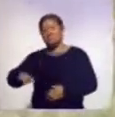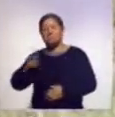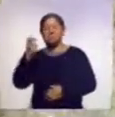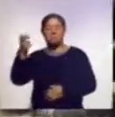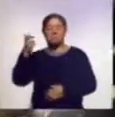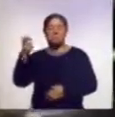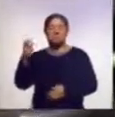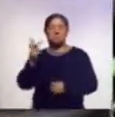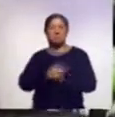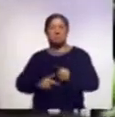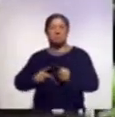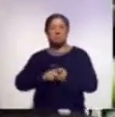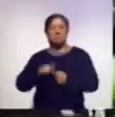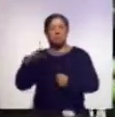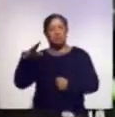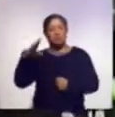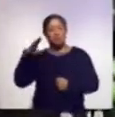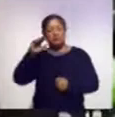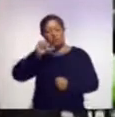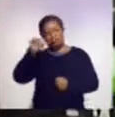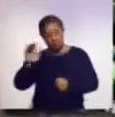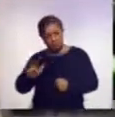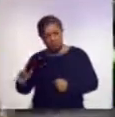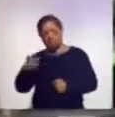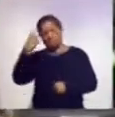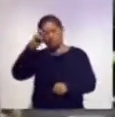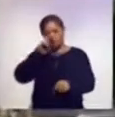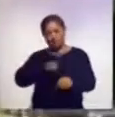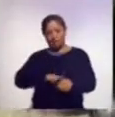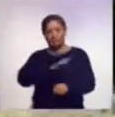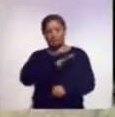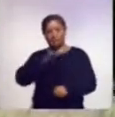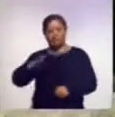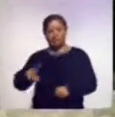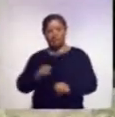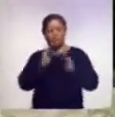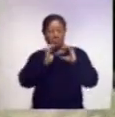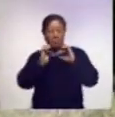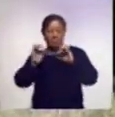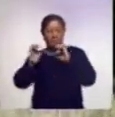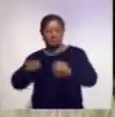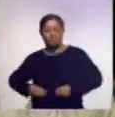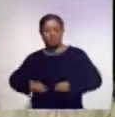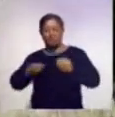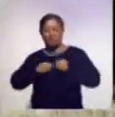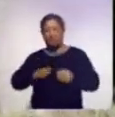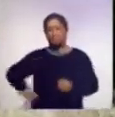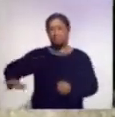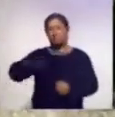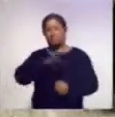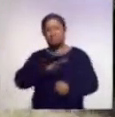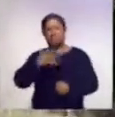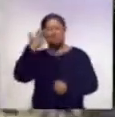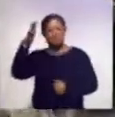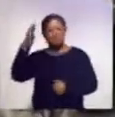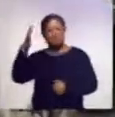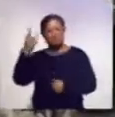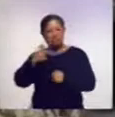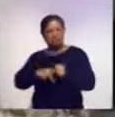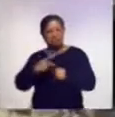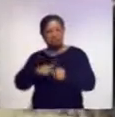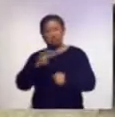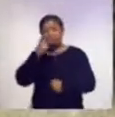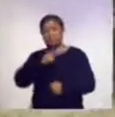asiático. El director general del Departamento de Conservación de la Vida Silvestre en Sri Lanka, M. Suryavandara, dijo que